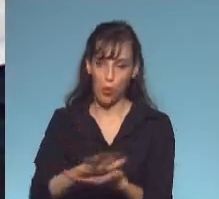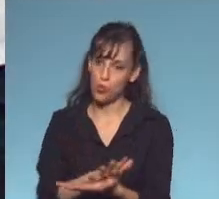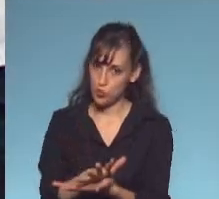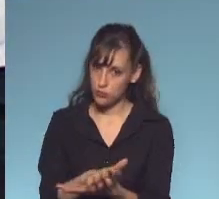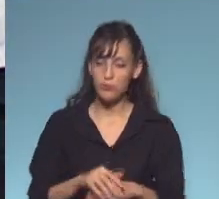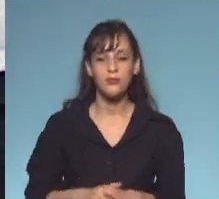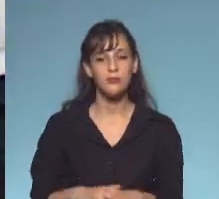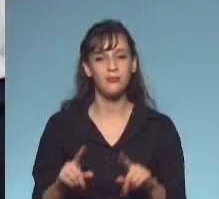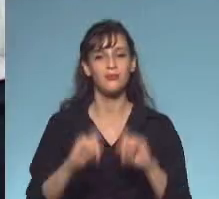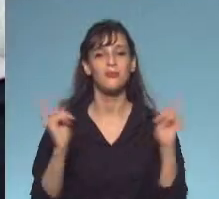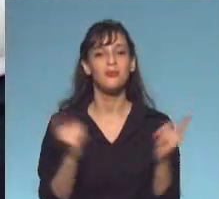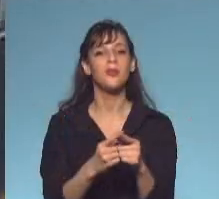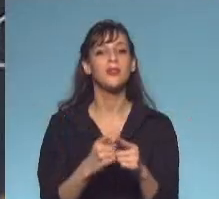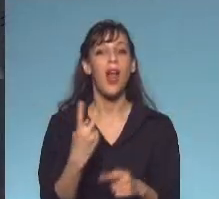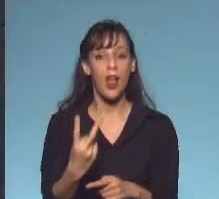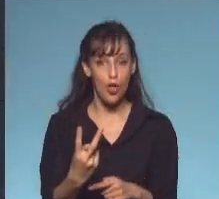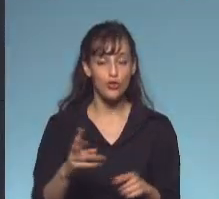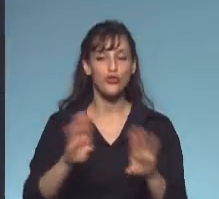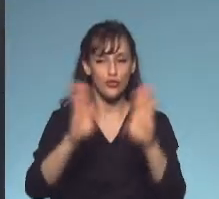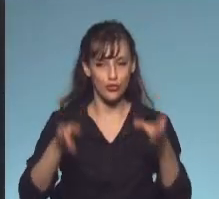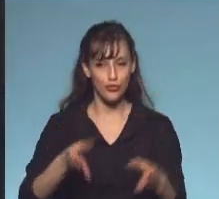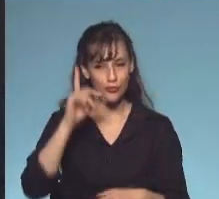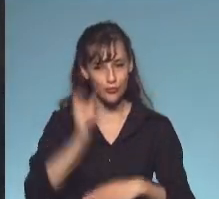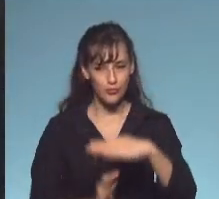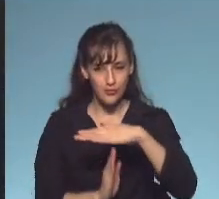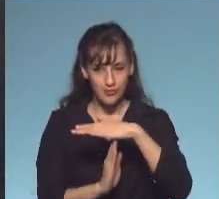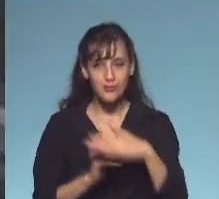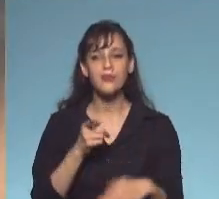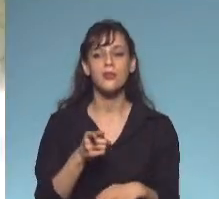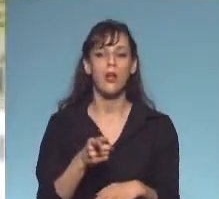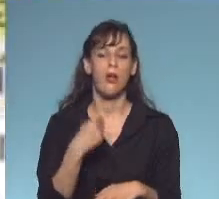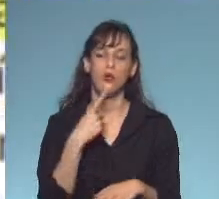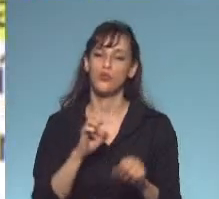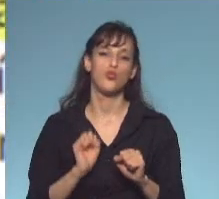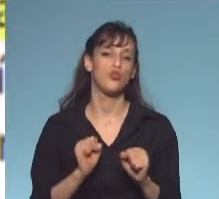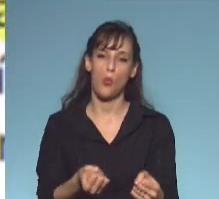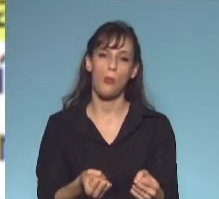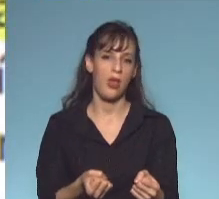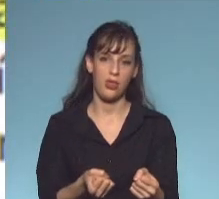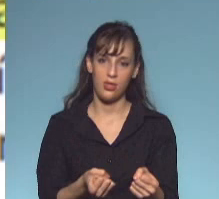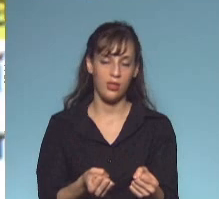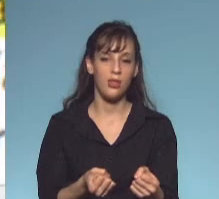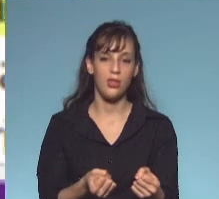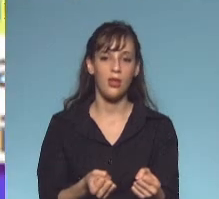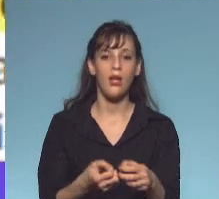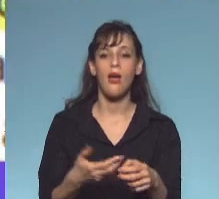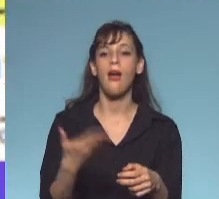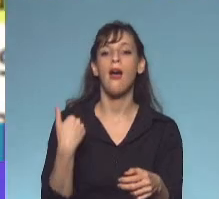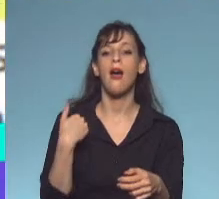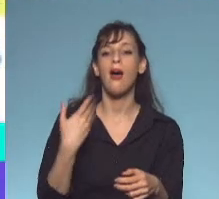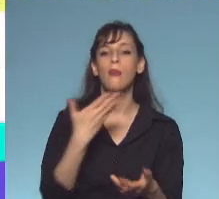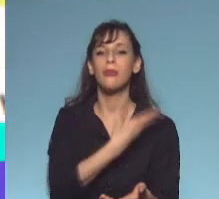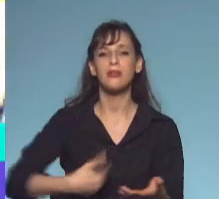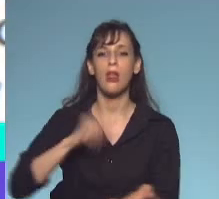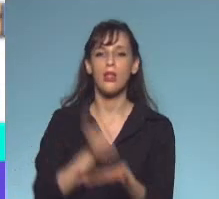sala de lo contencioso-administrativo suspendió el dnu que declaró esencial las